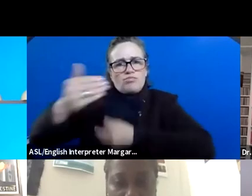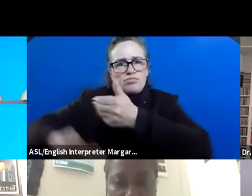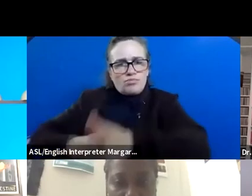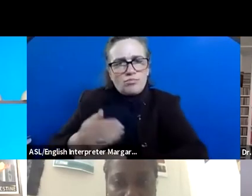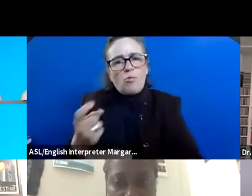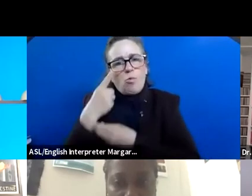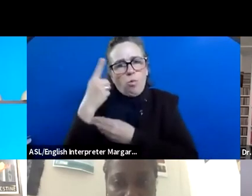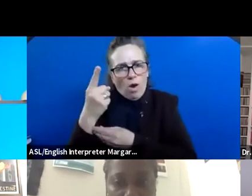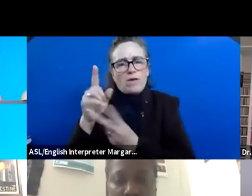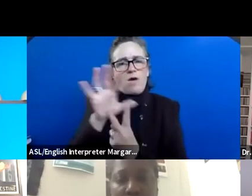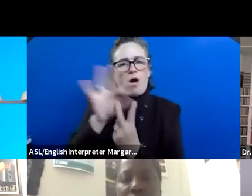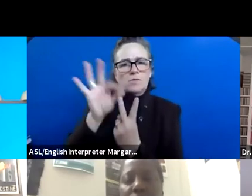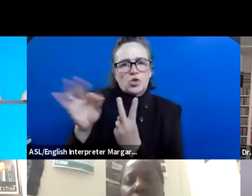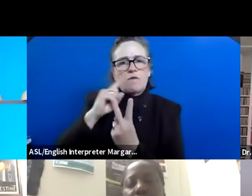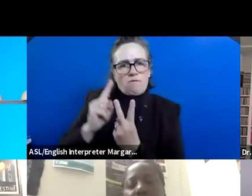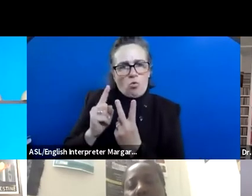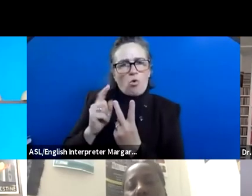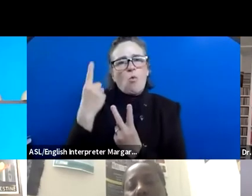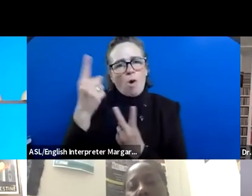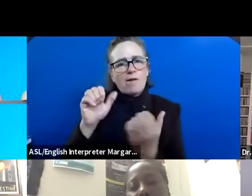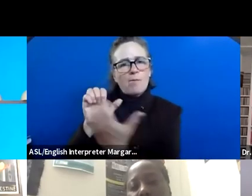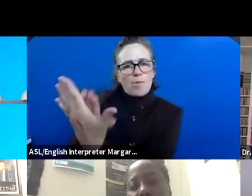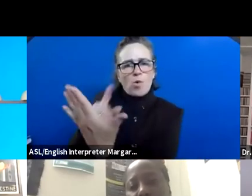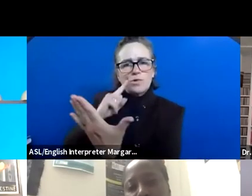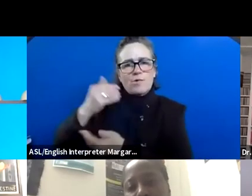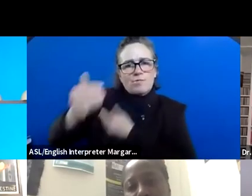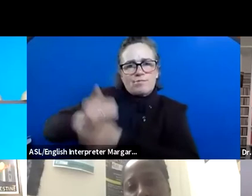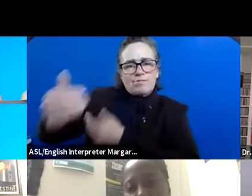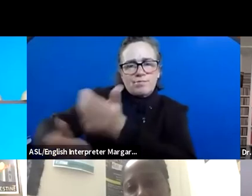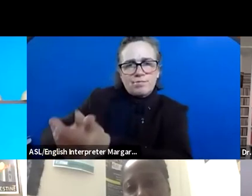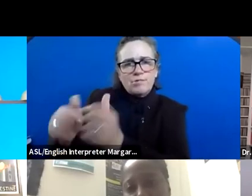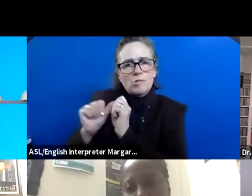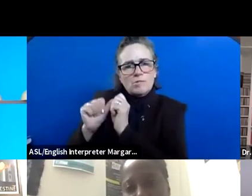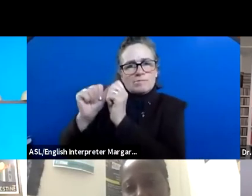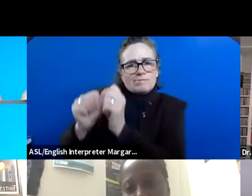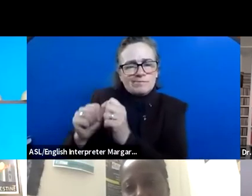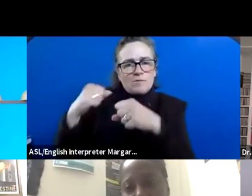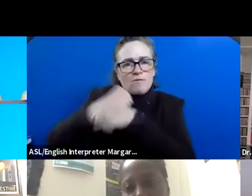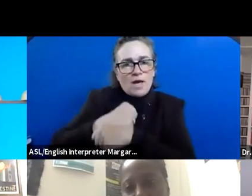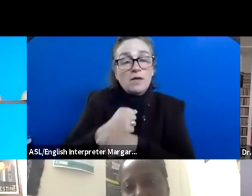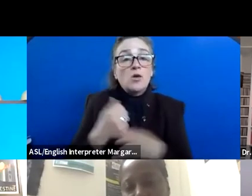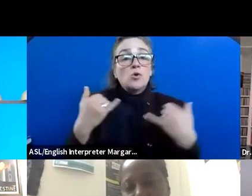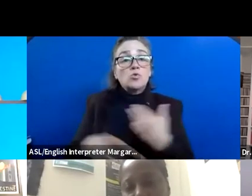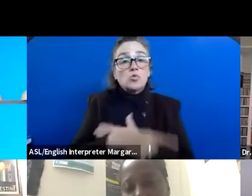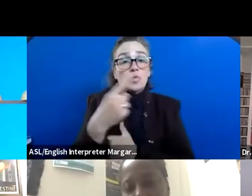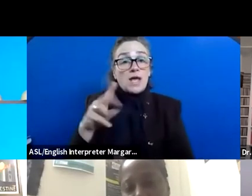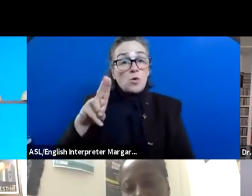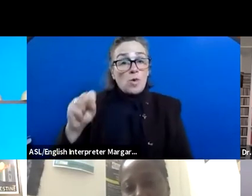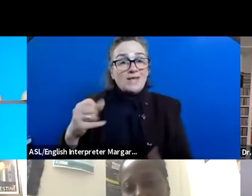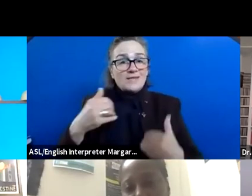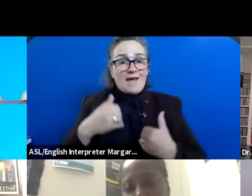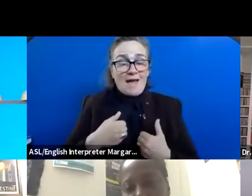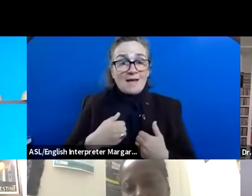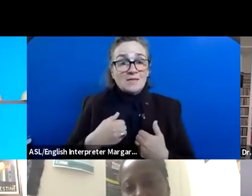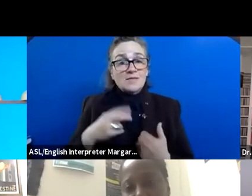uno de los lugares que tenemos. Hoy Estados Unidos tiene la primera mujer afrodescendiente. Yo